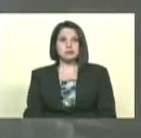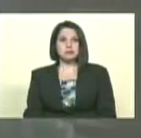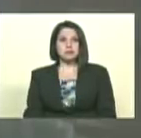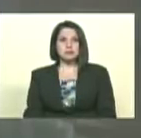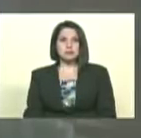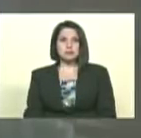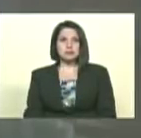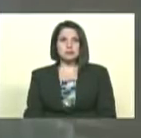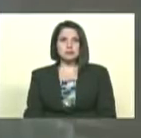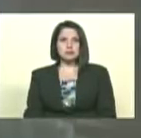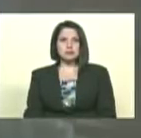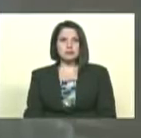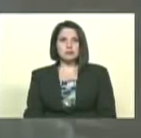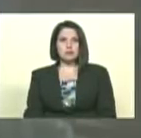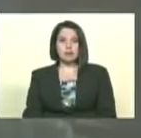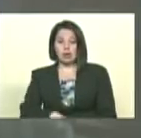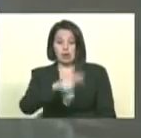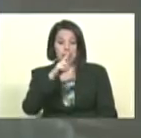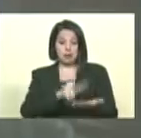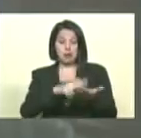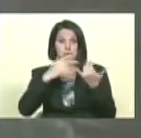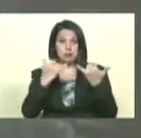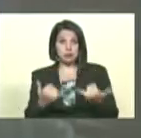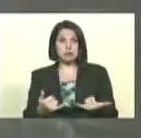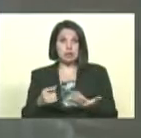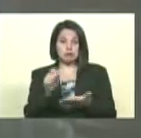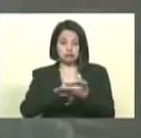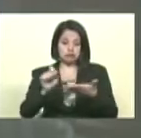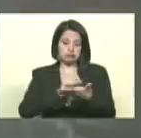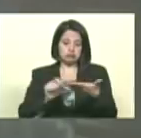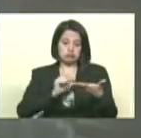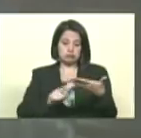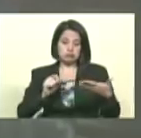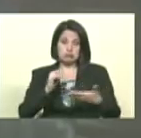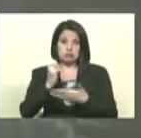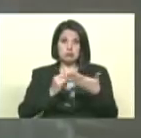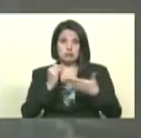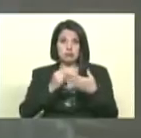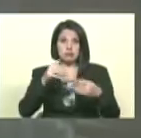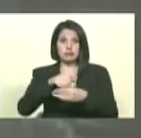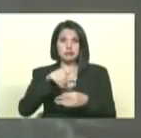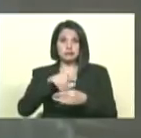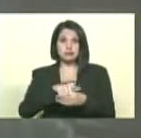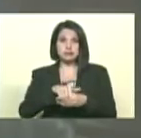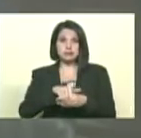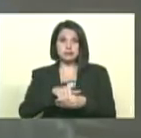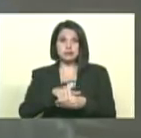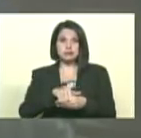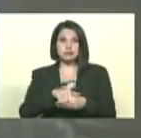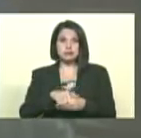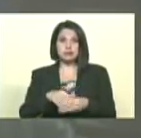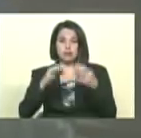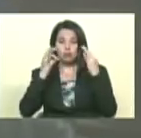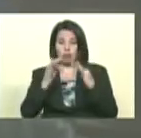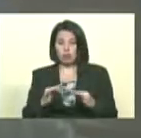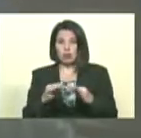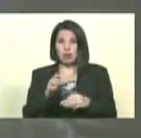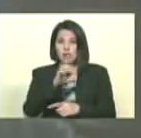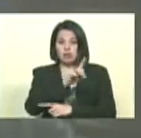En ese sentido, aprobamos el registro electoral que queda en un total